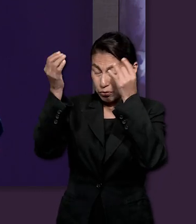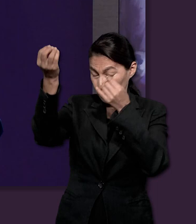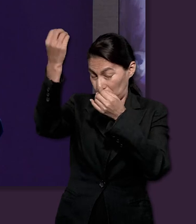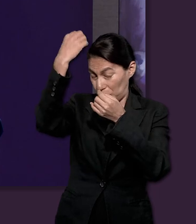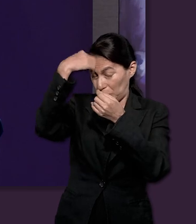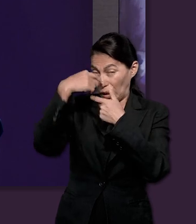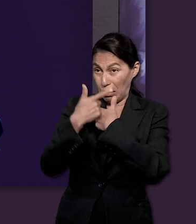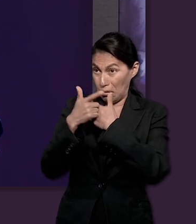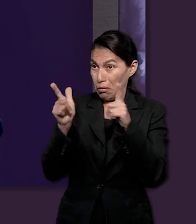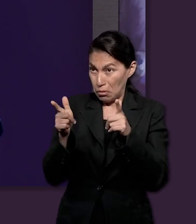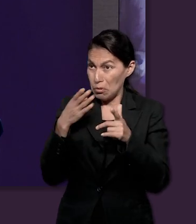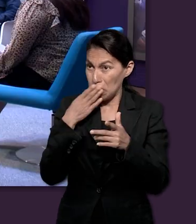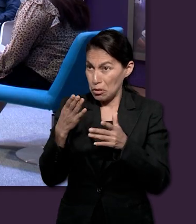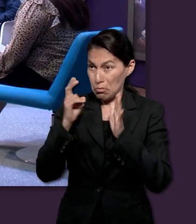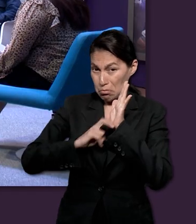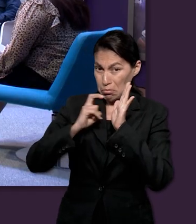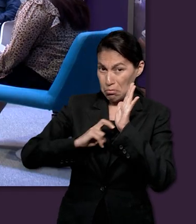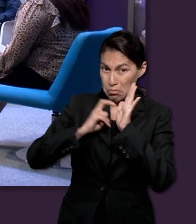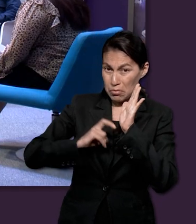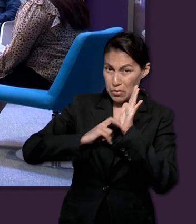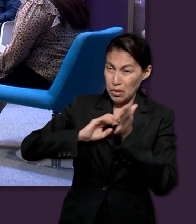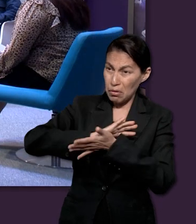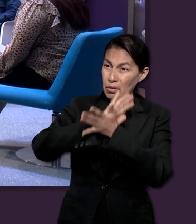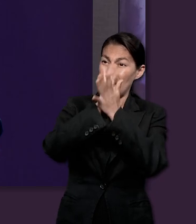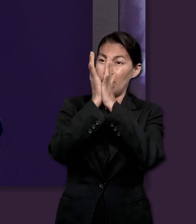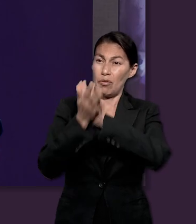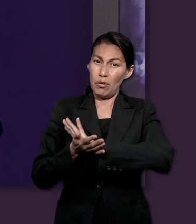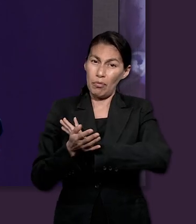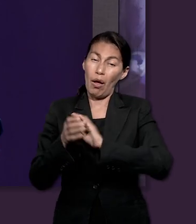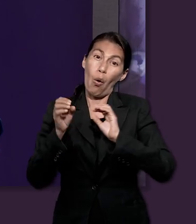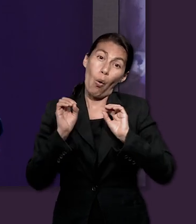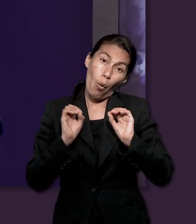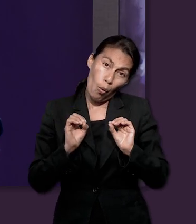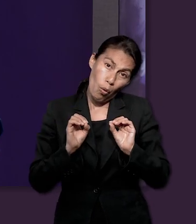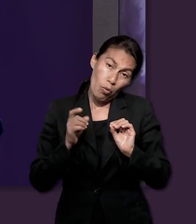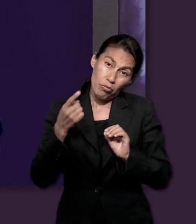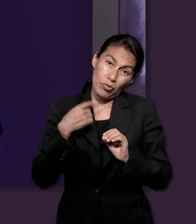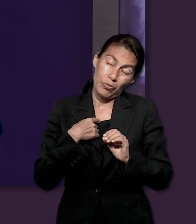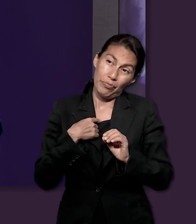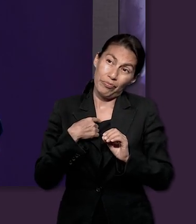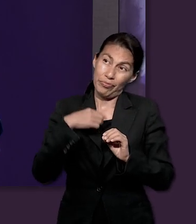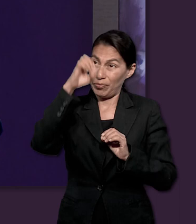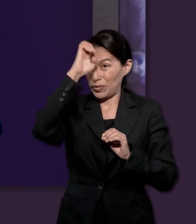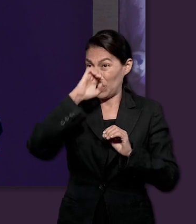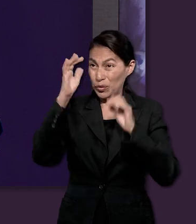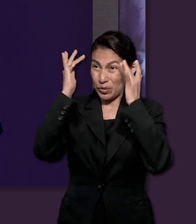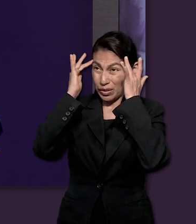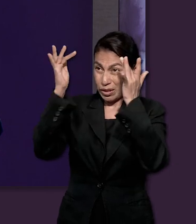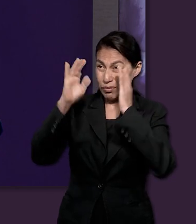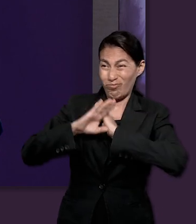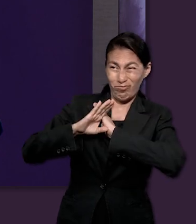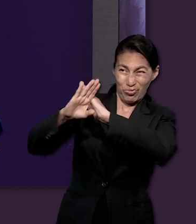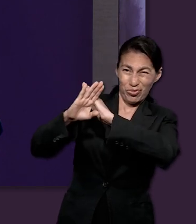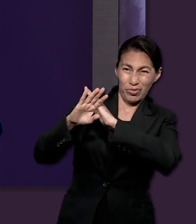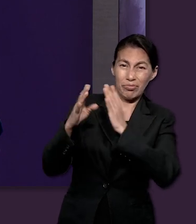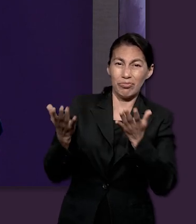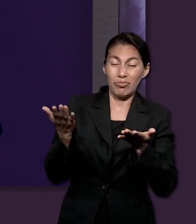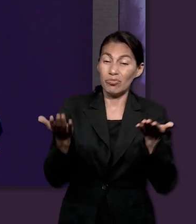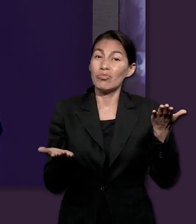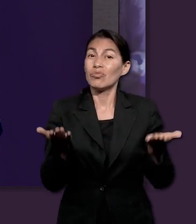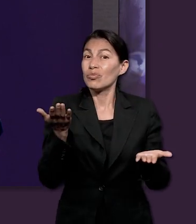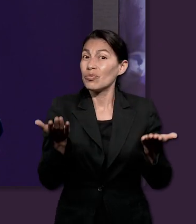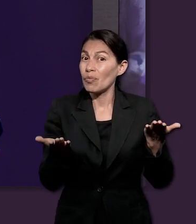Espíritu Santo entra en mi vida y me cambia o simplemente no. Y en ese momento hay